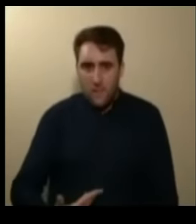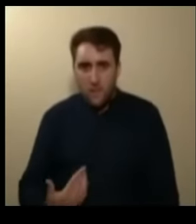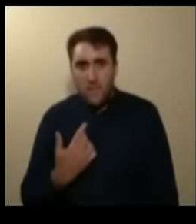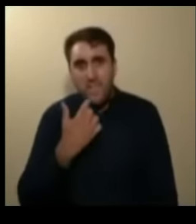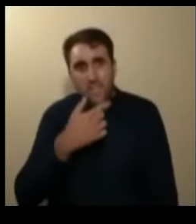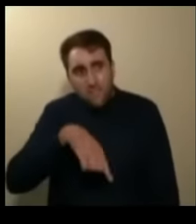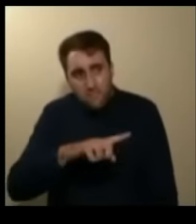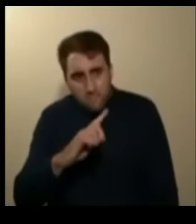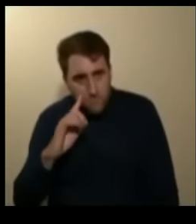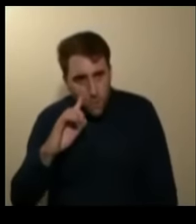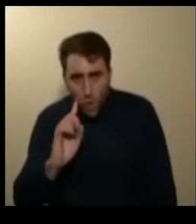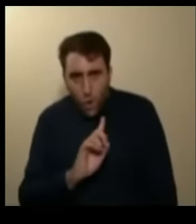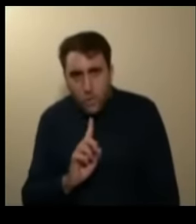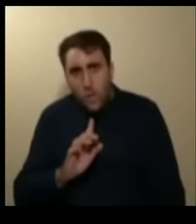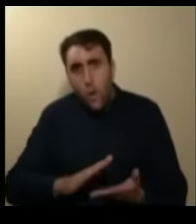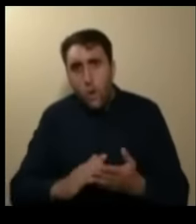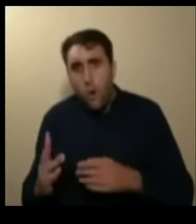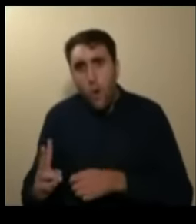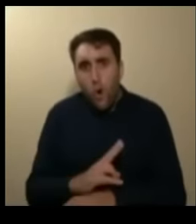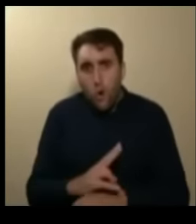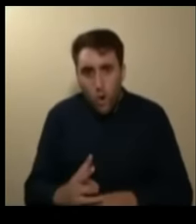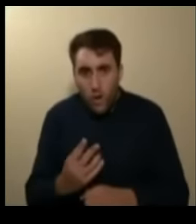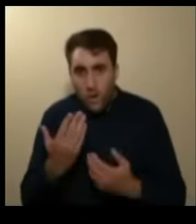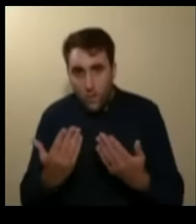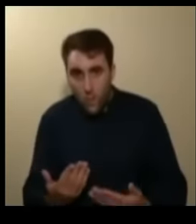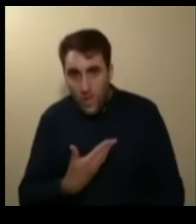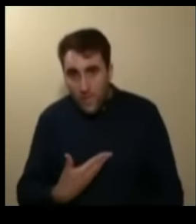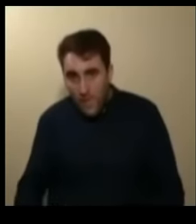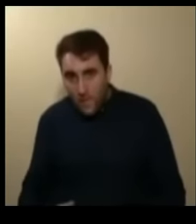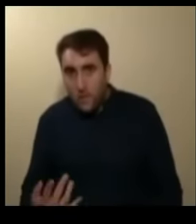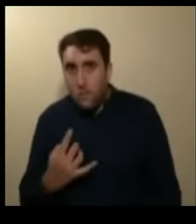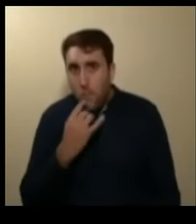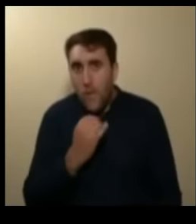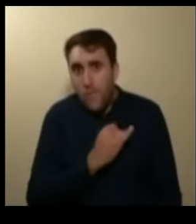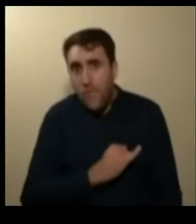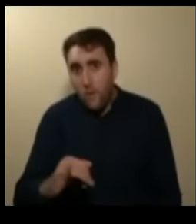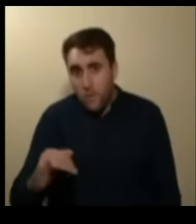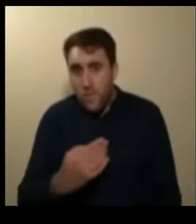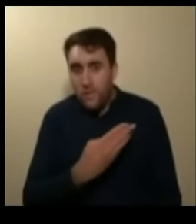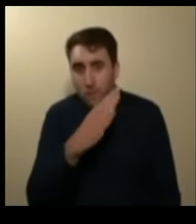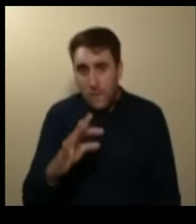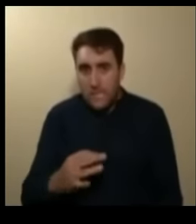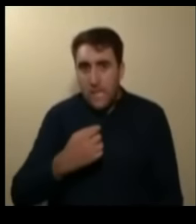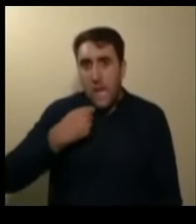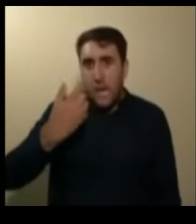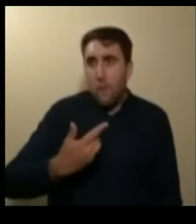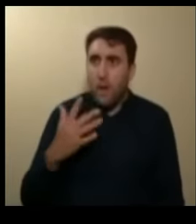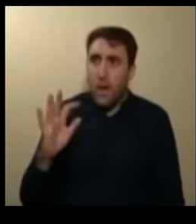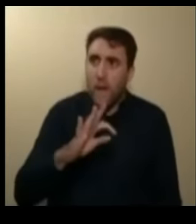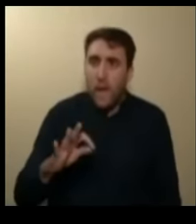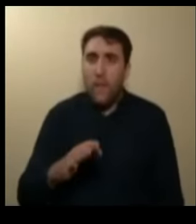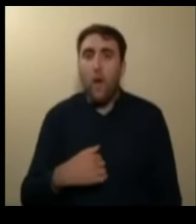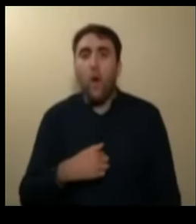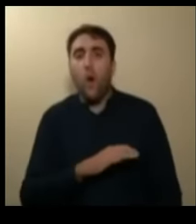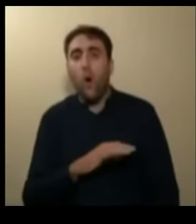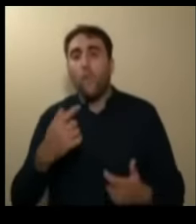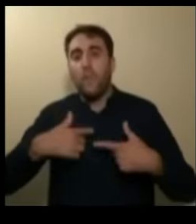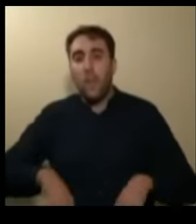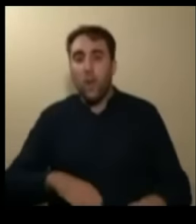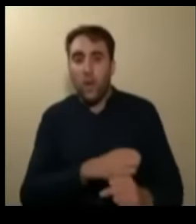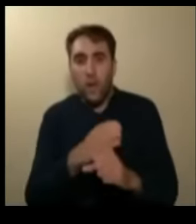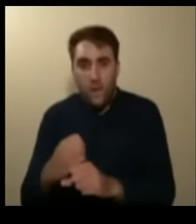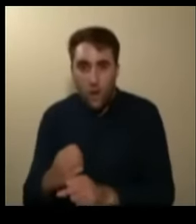la posibilidad que el trabajador tiene de realizar las denuncias pertinentes ante el Banco de Previsión Social o el Ministerio de Trabajo de Seguridad Social a la hora de